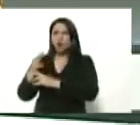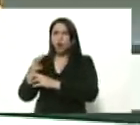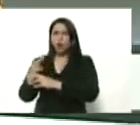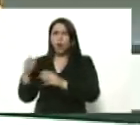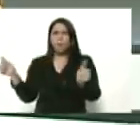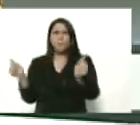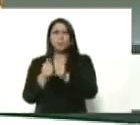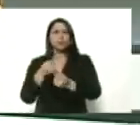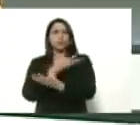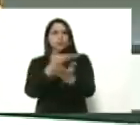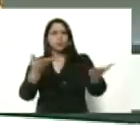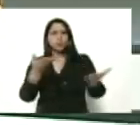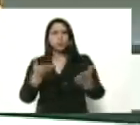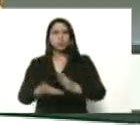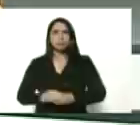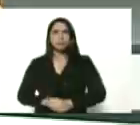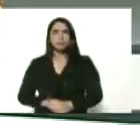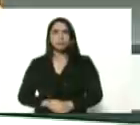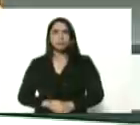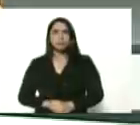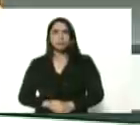ustedes